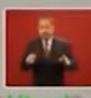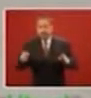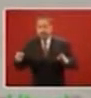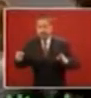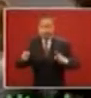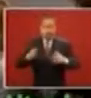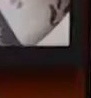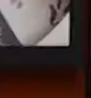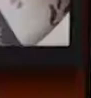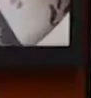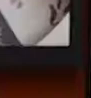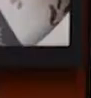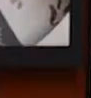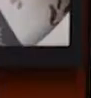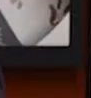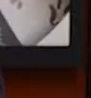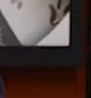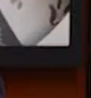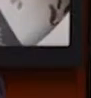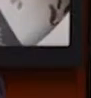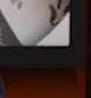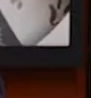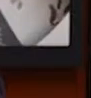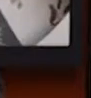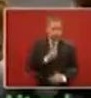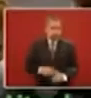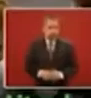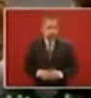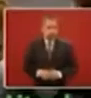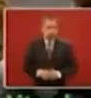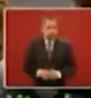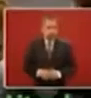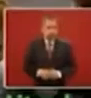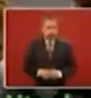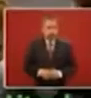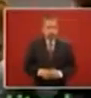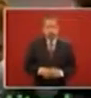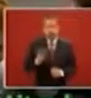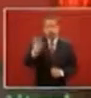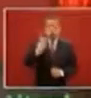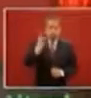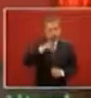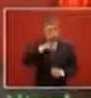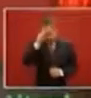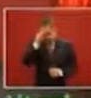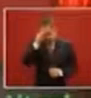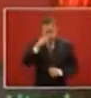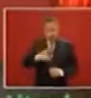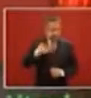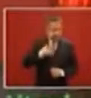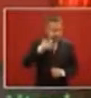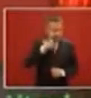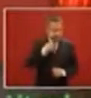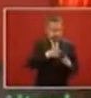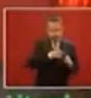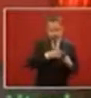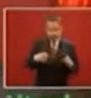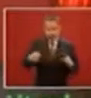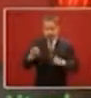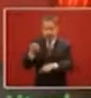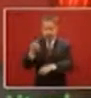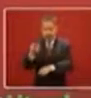No, no son periodistas, son disque periodistas. Bueno, disque periodistas. Empieza a listarle el número de muertes por otro tipo de enfermedades